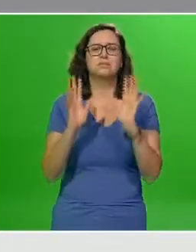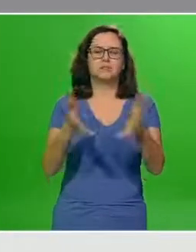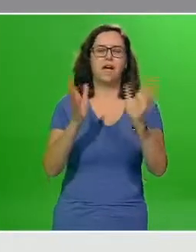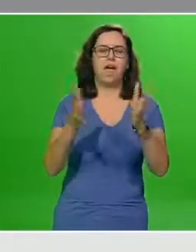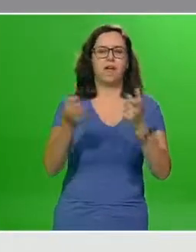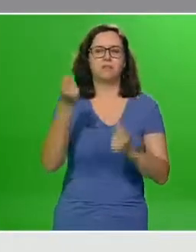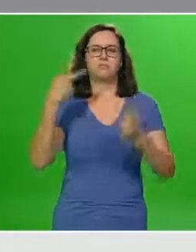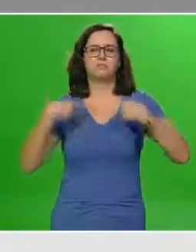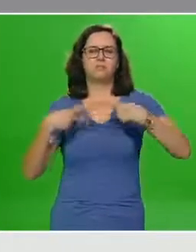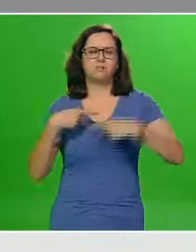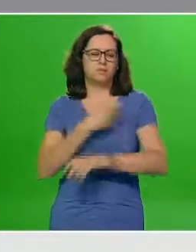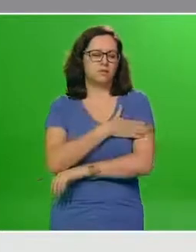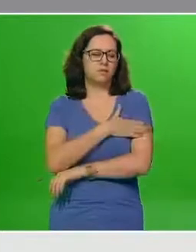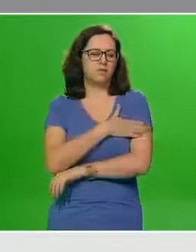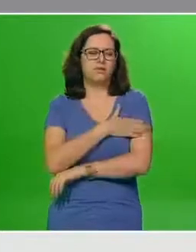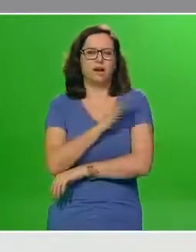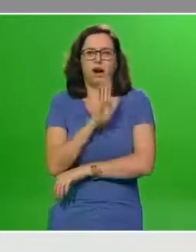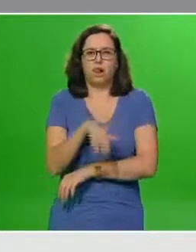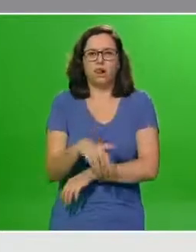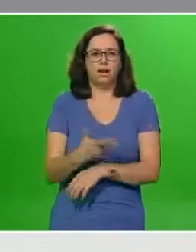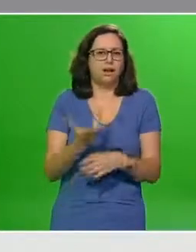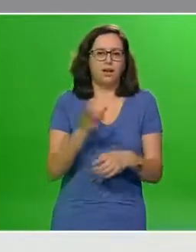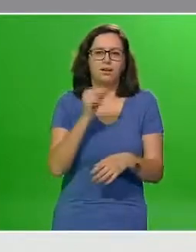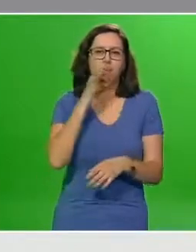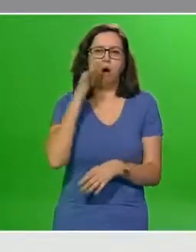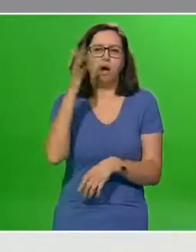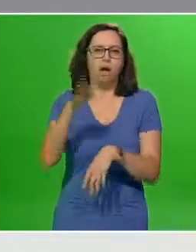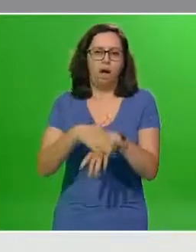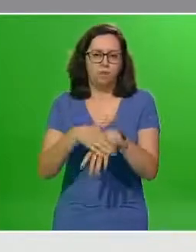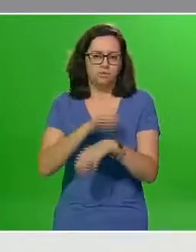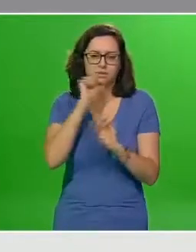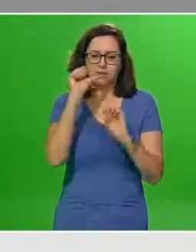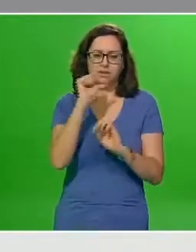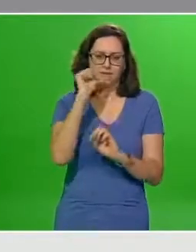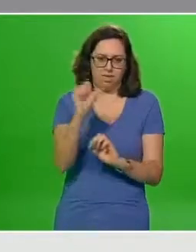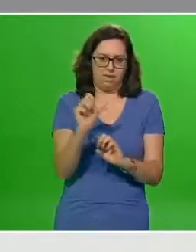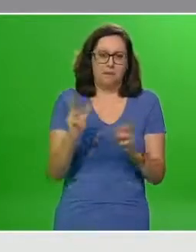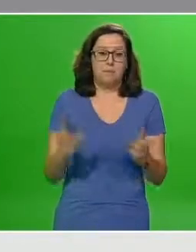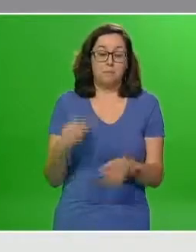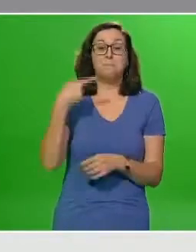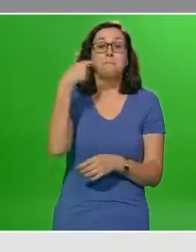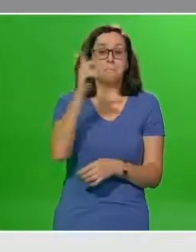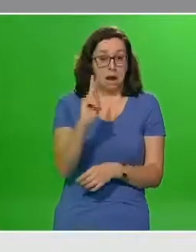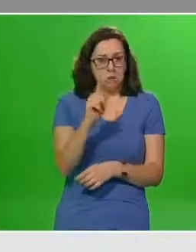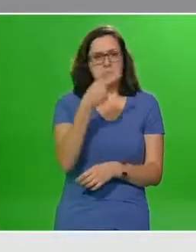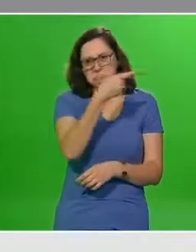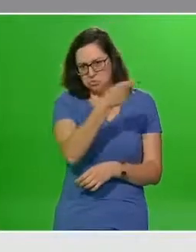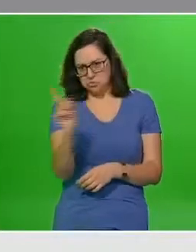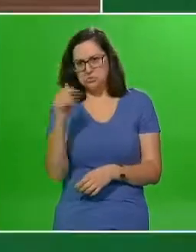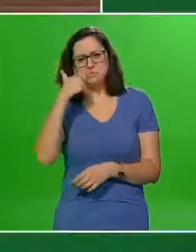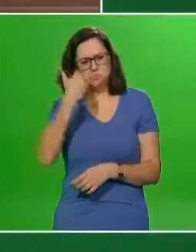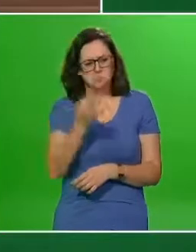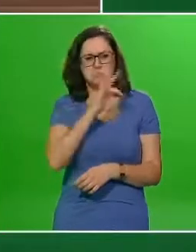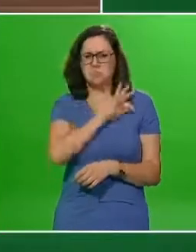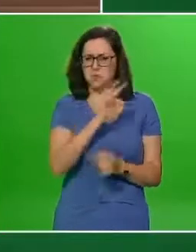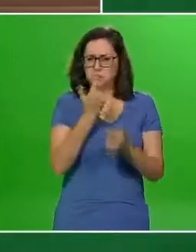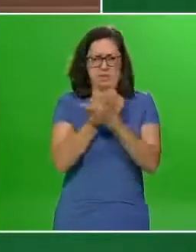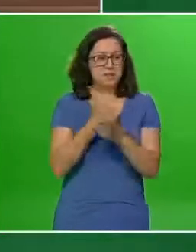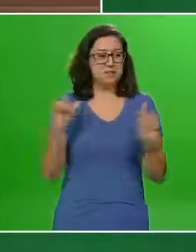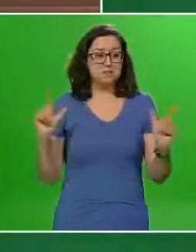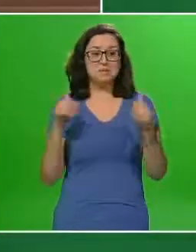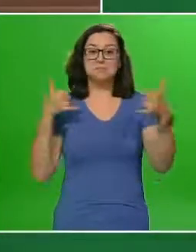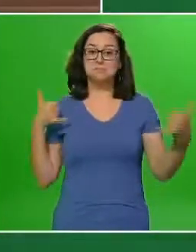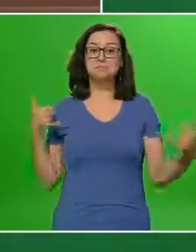y tenemos diferentes métodos de reporte. Lo pueden hacer por vía telefónica, lo pueden hacer también en la página